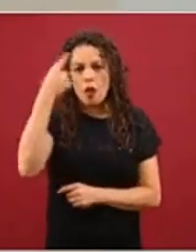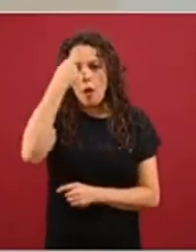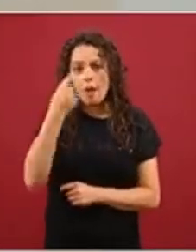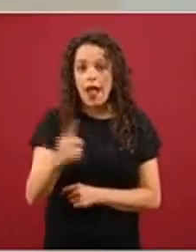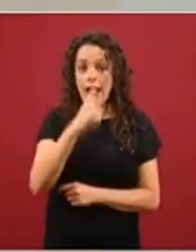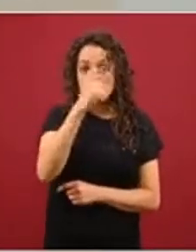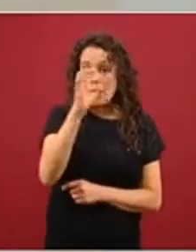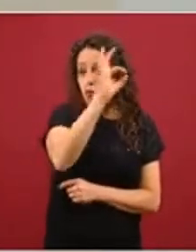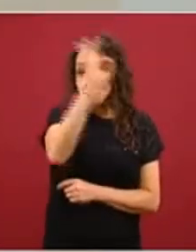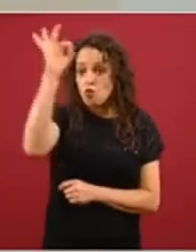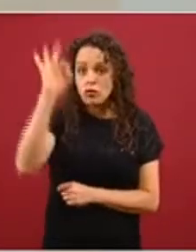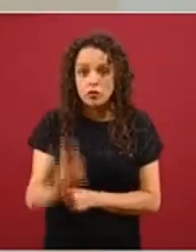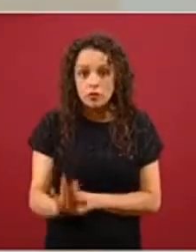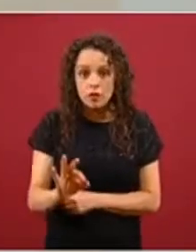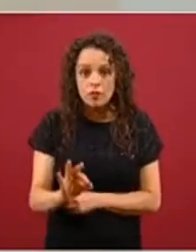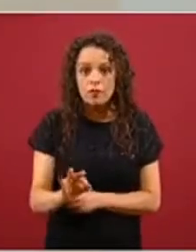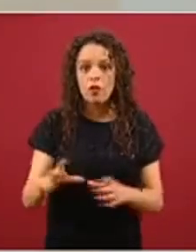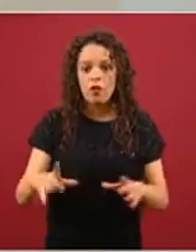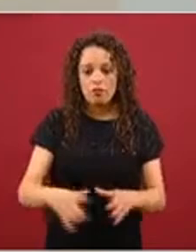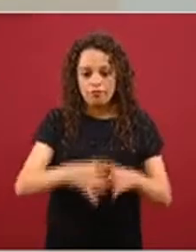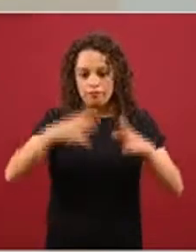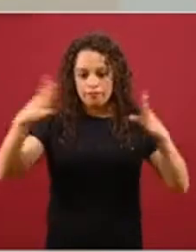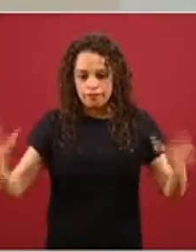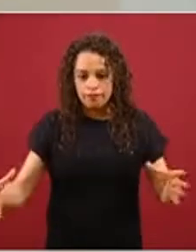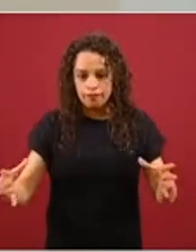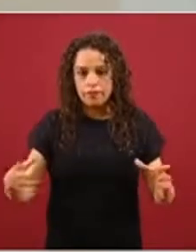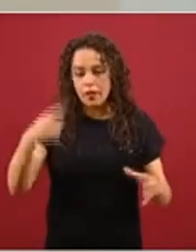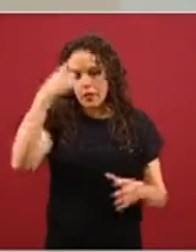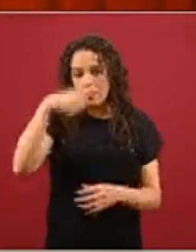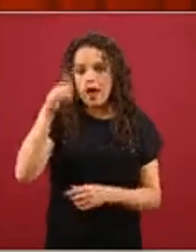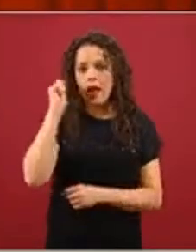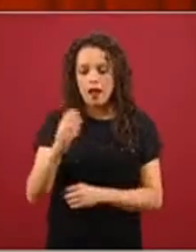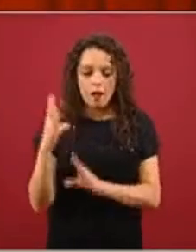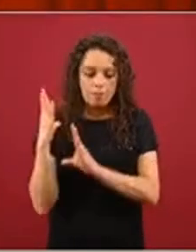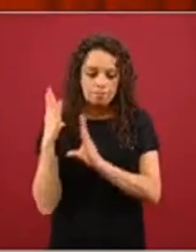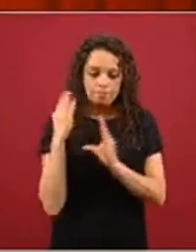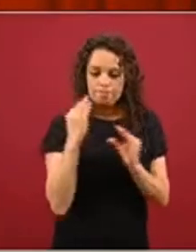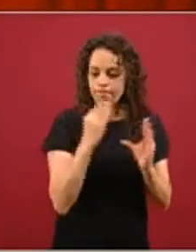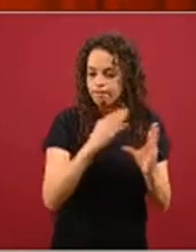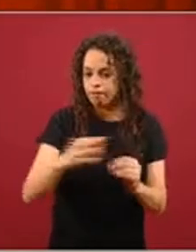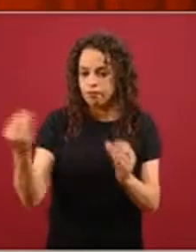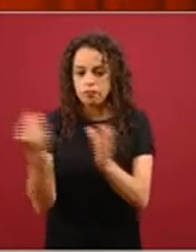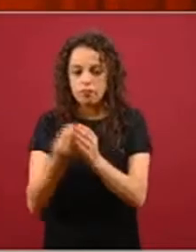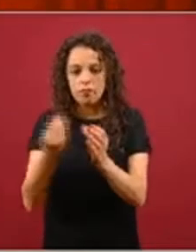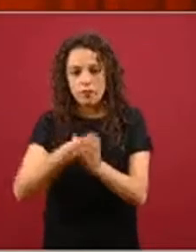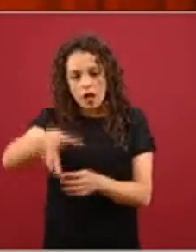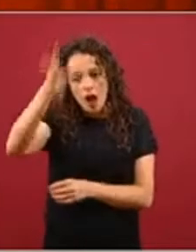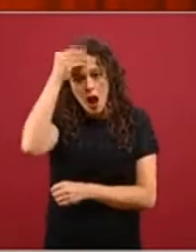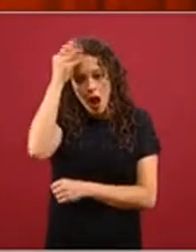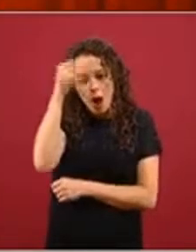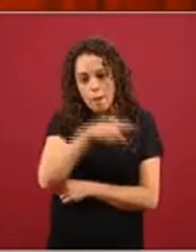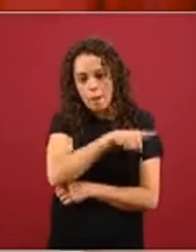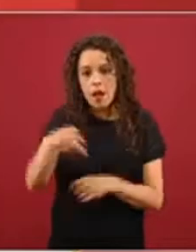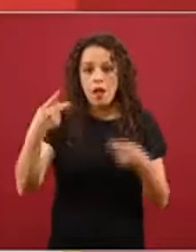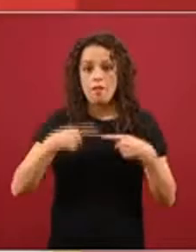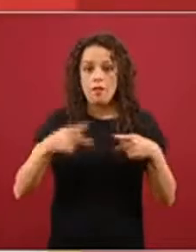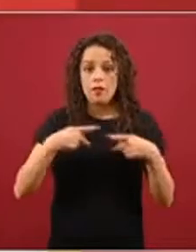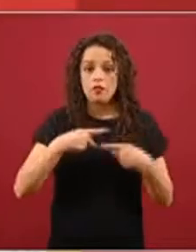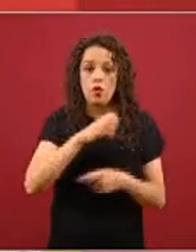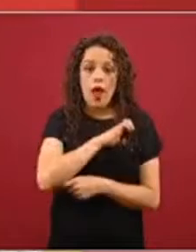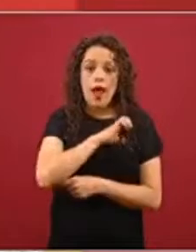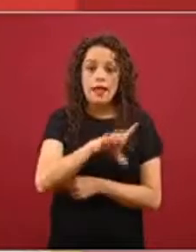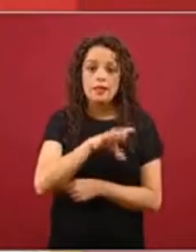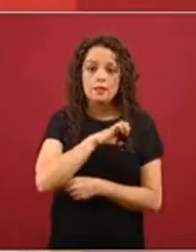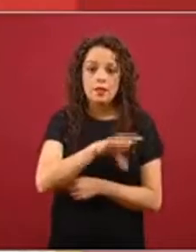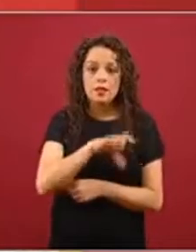100% la formación de especialistas. Entonces, cada año, gruesamente, no les adelanto vísperas,